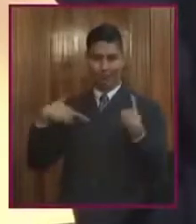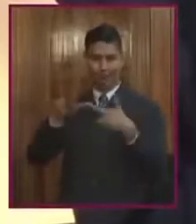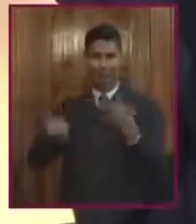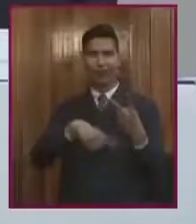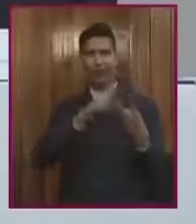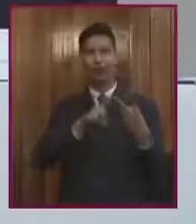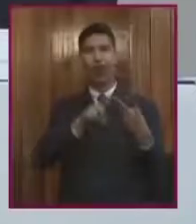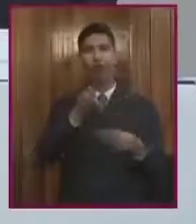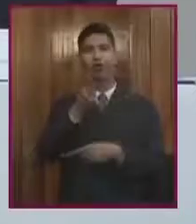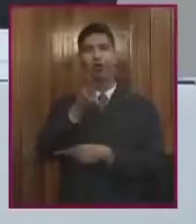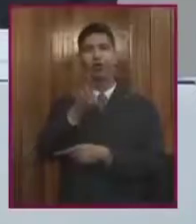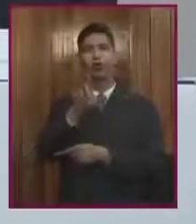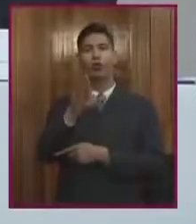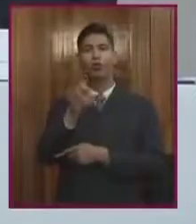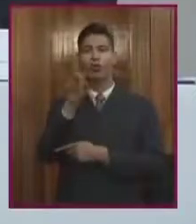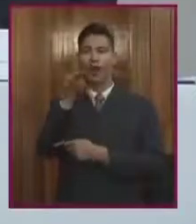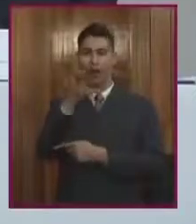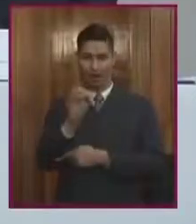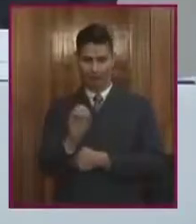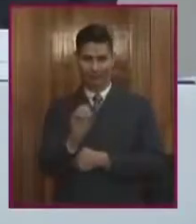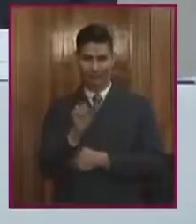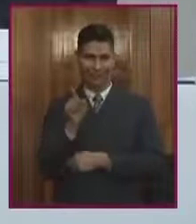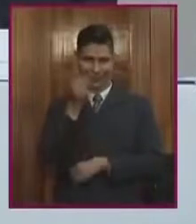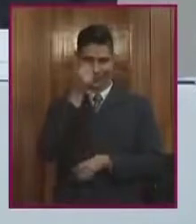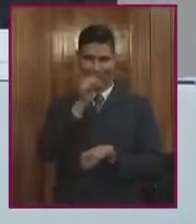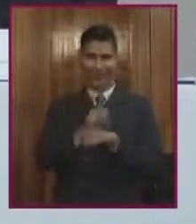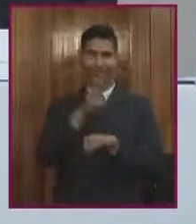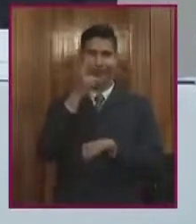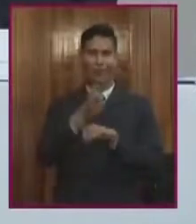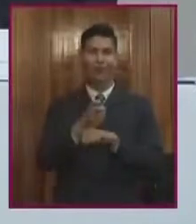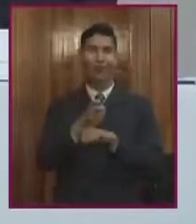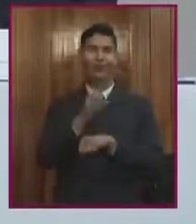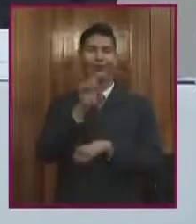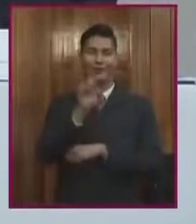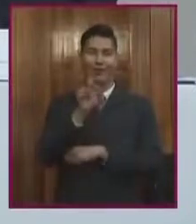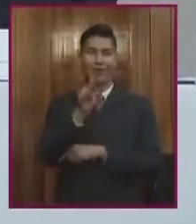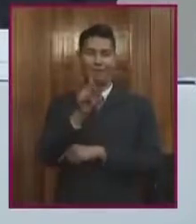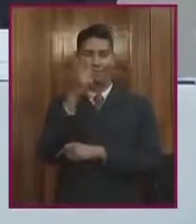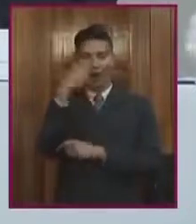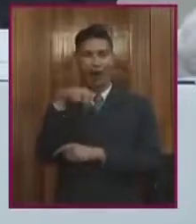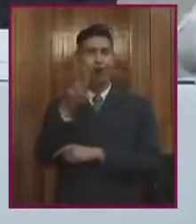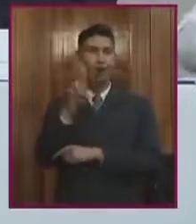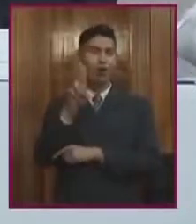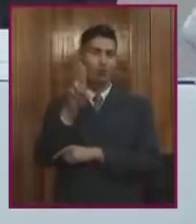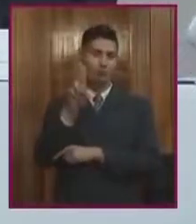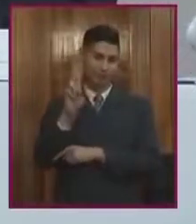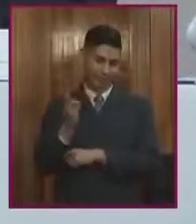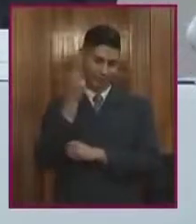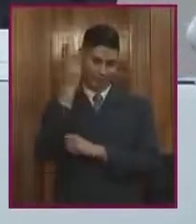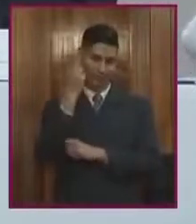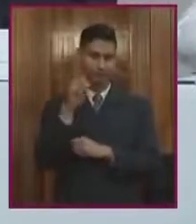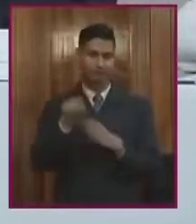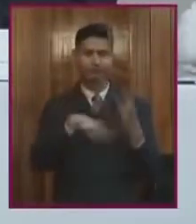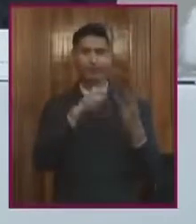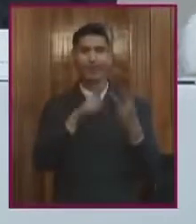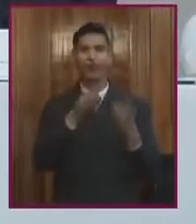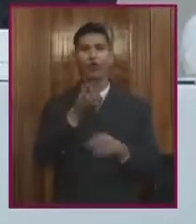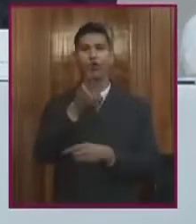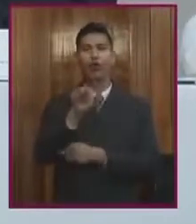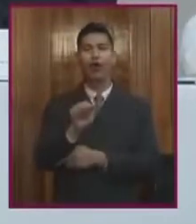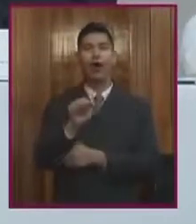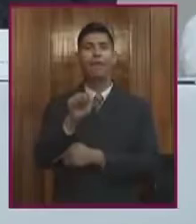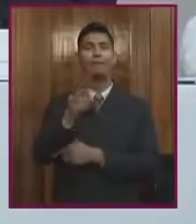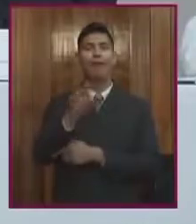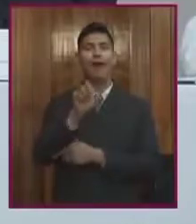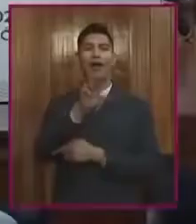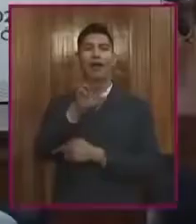doctor Luciano Concheiro Borges, subsecretario de Educación Superior, doctor Ángel Díaz Barriga Casales,